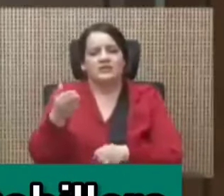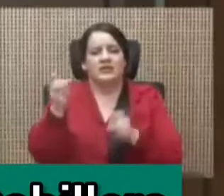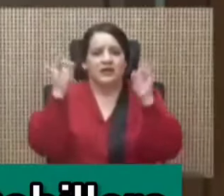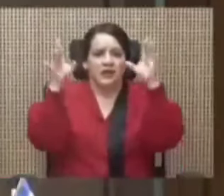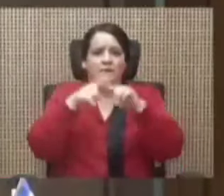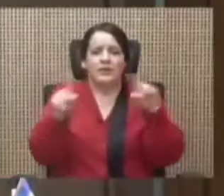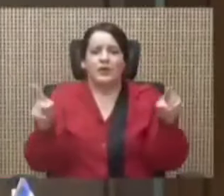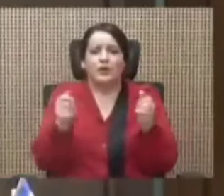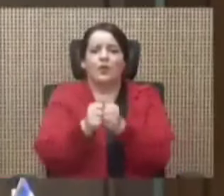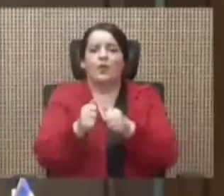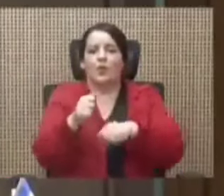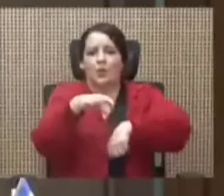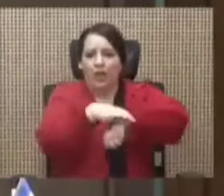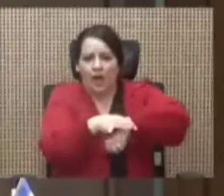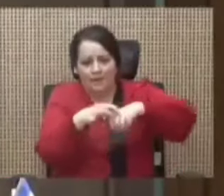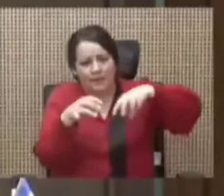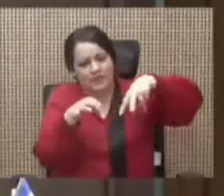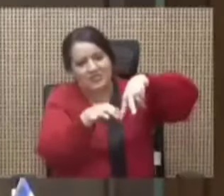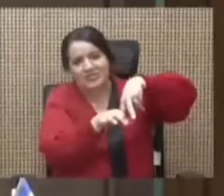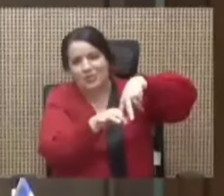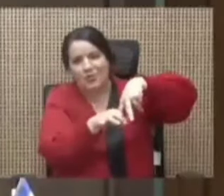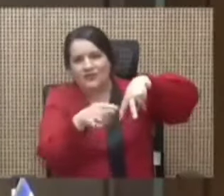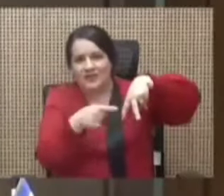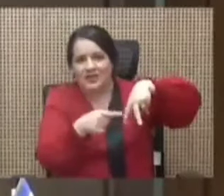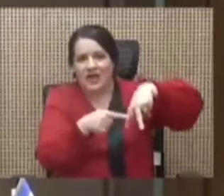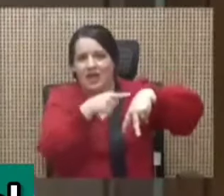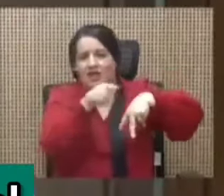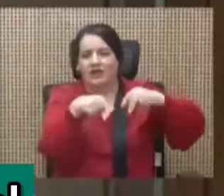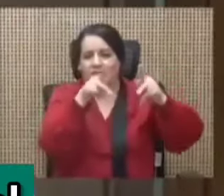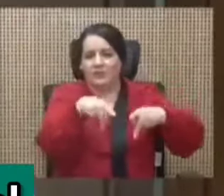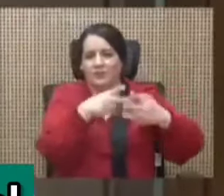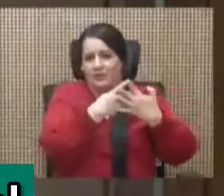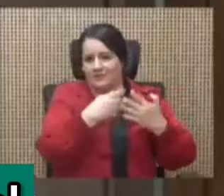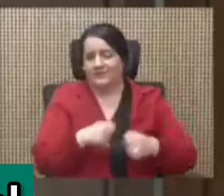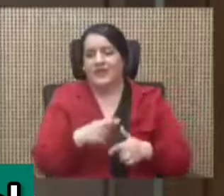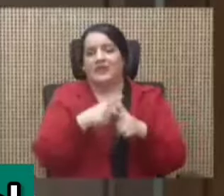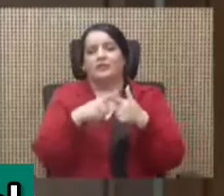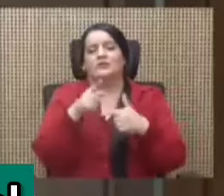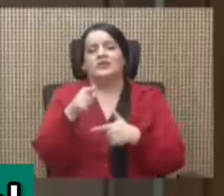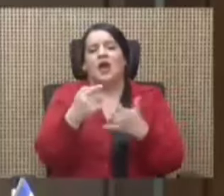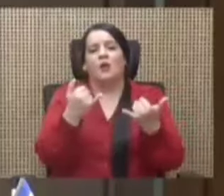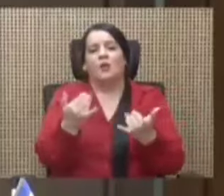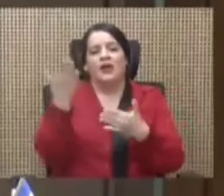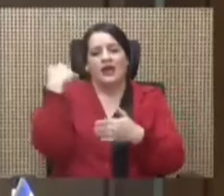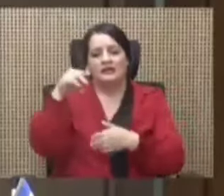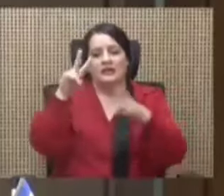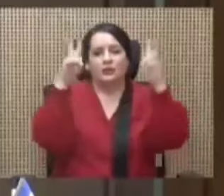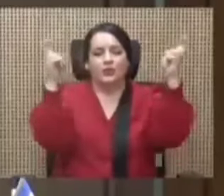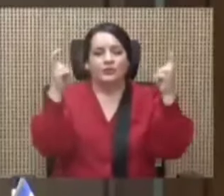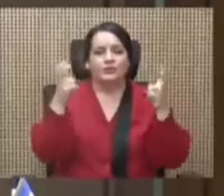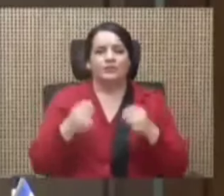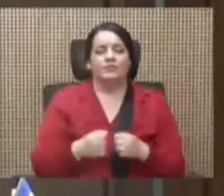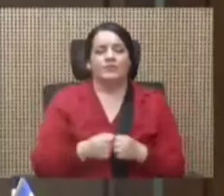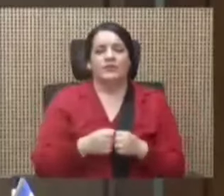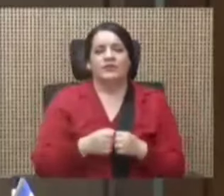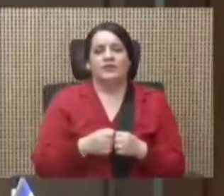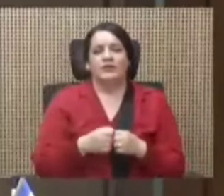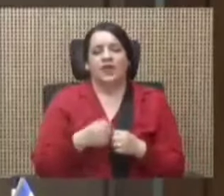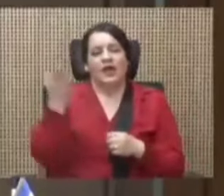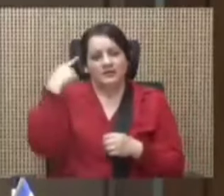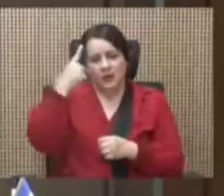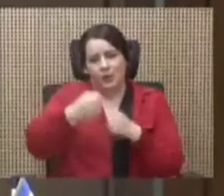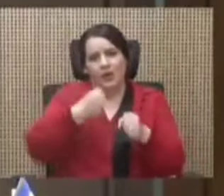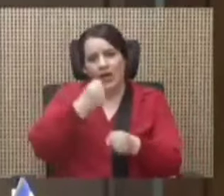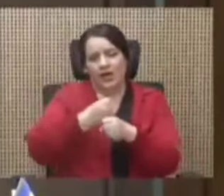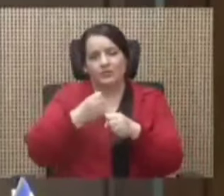en la tobillera. Señora defensora, acerca del tema que le fue planteado hace un año sobre el tema de las plazas de dirección y el uso eficiente